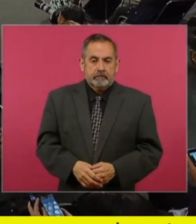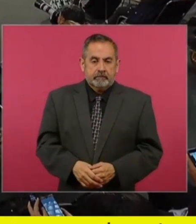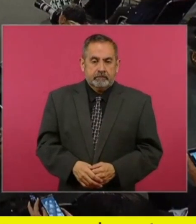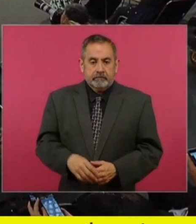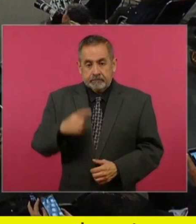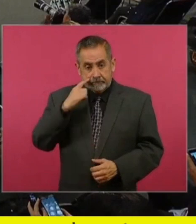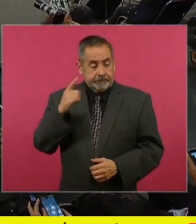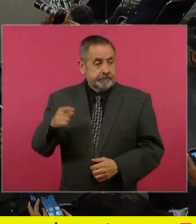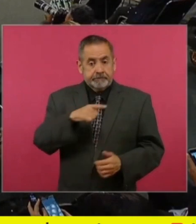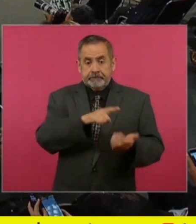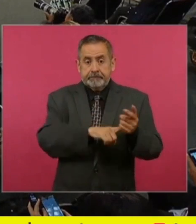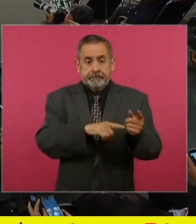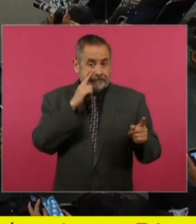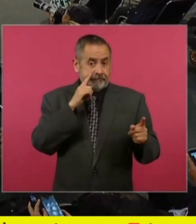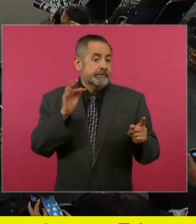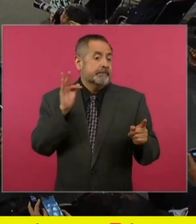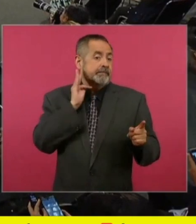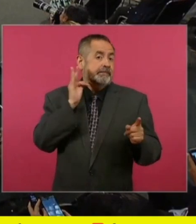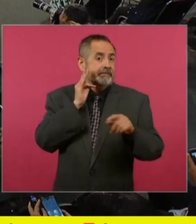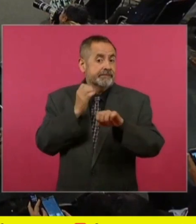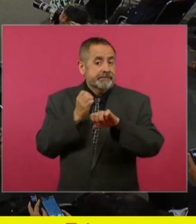el fiscal estatal